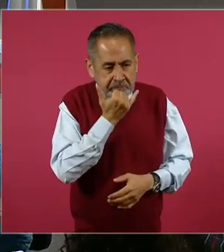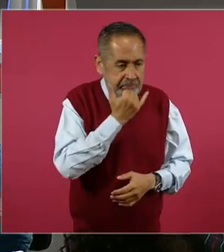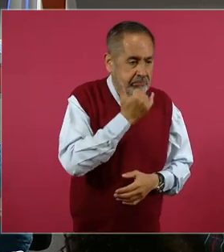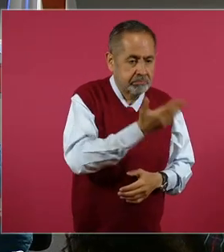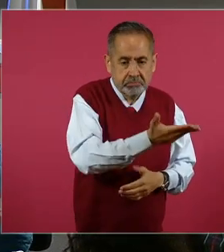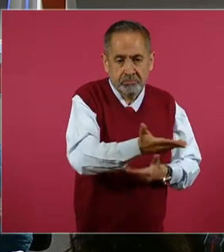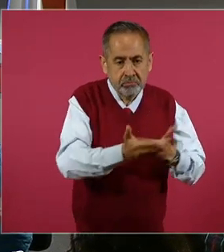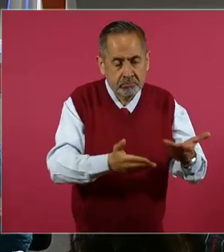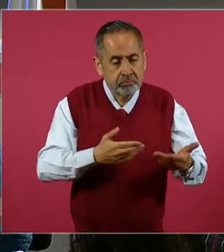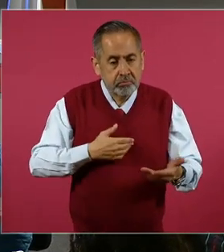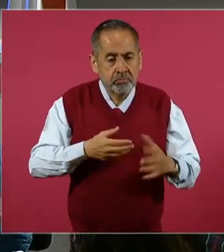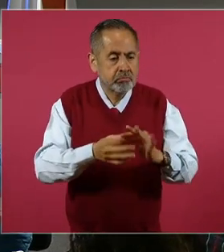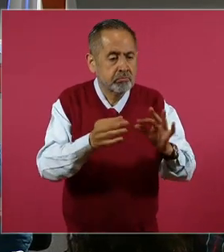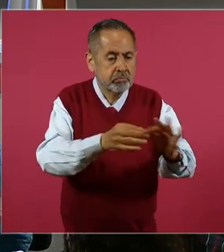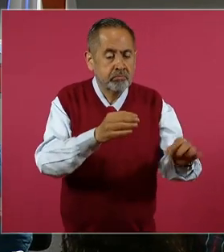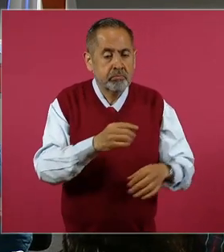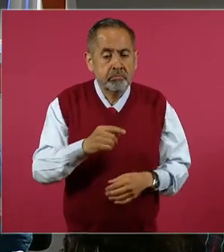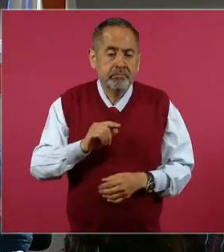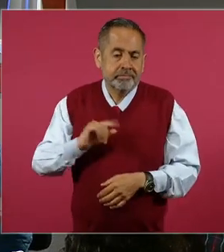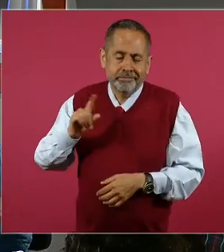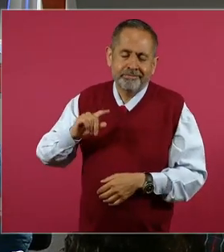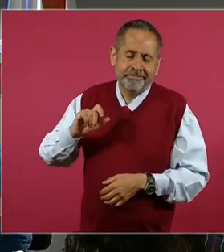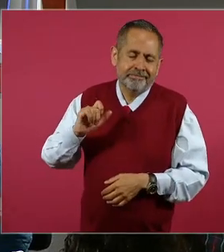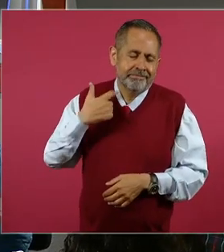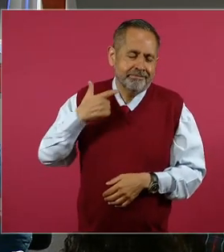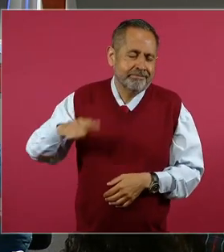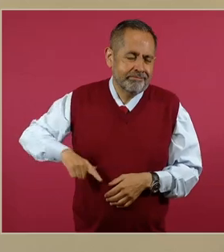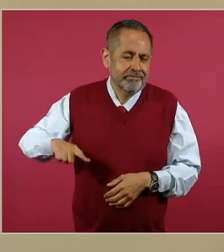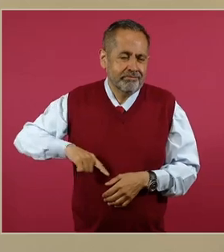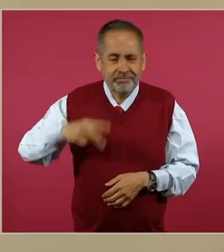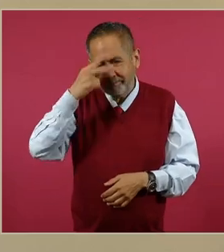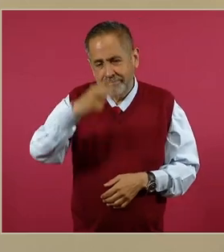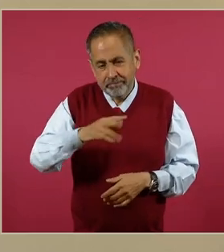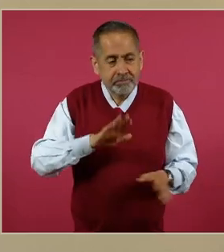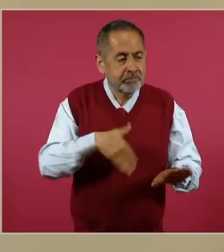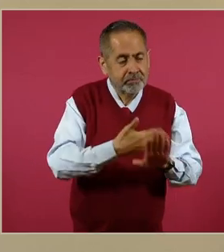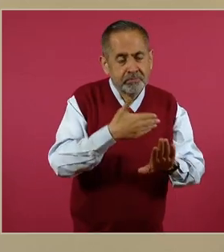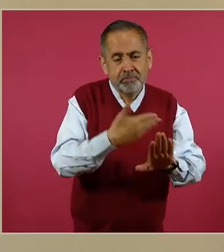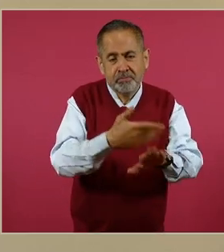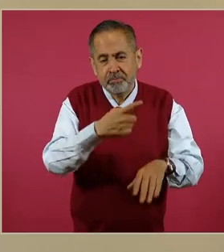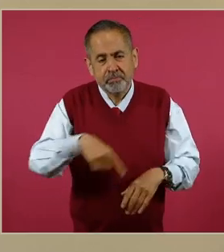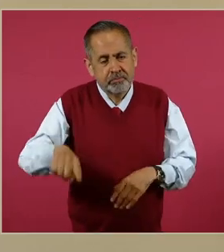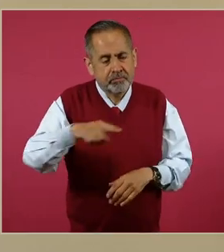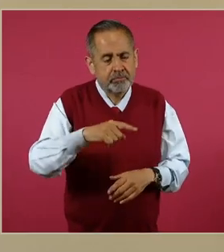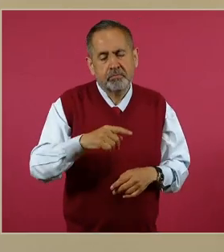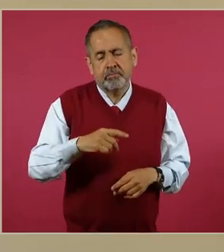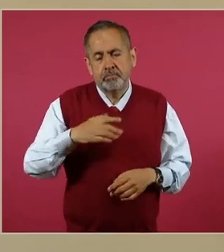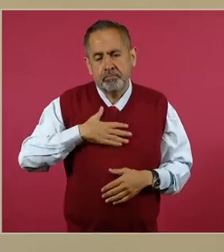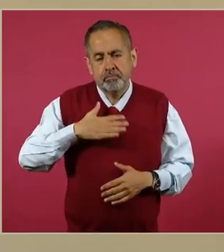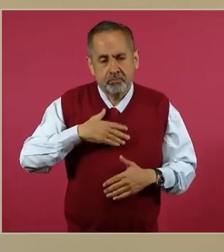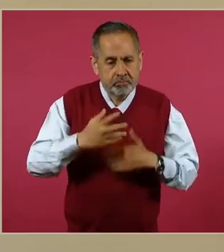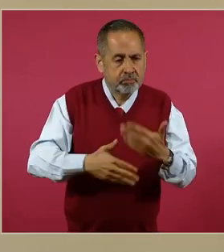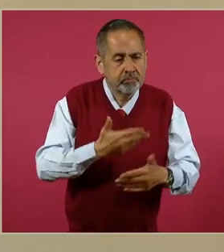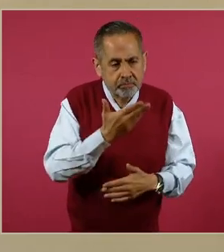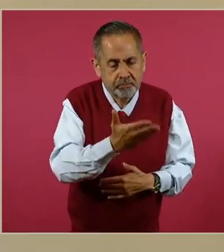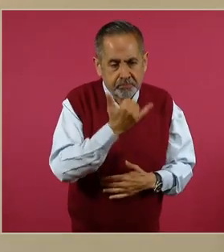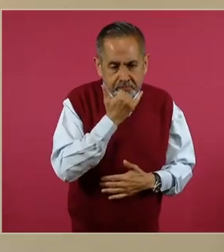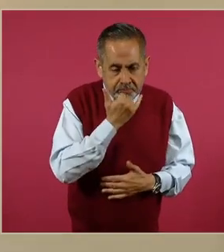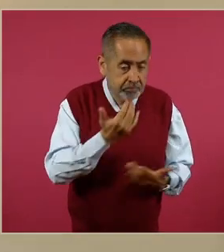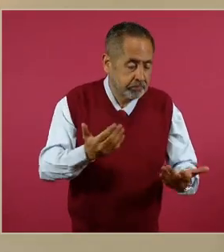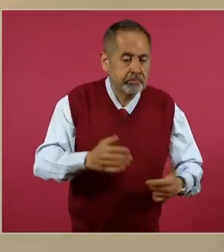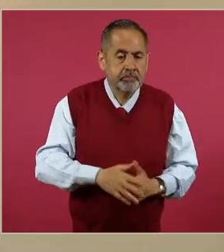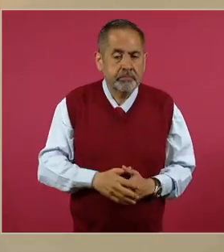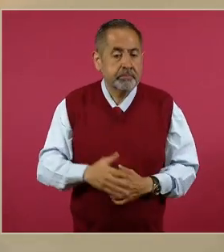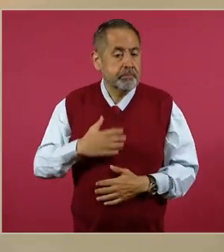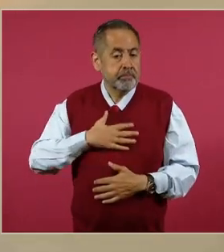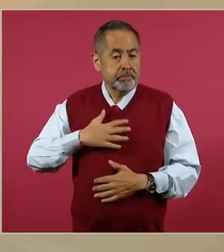atrocidades que diversas autoridades cometieron contra la población. Para la nación que represento